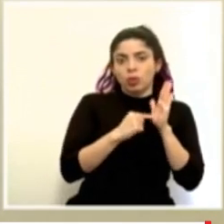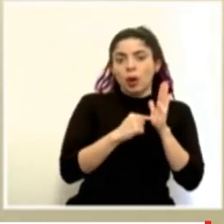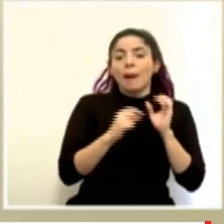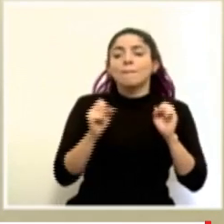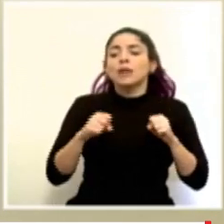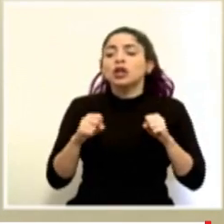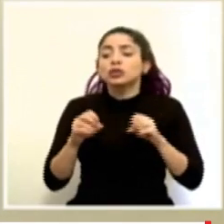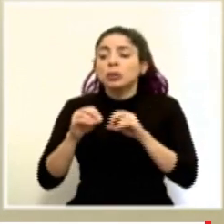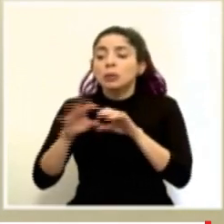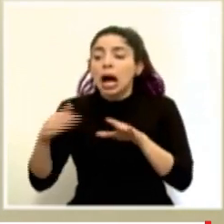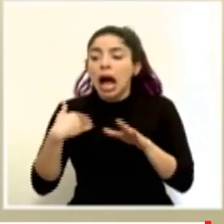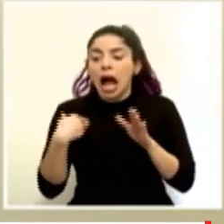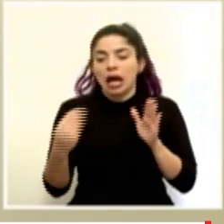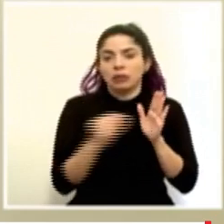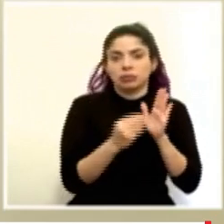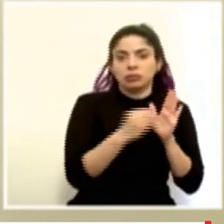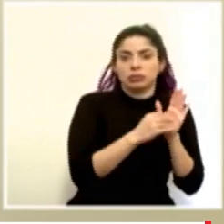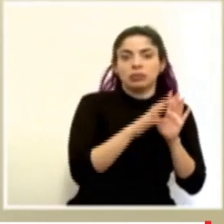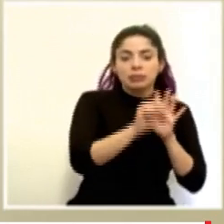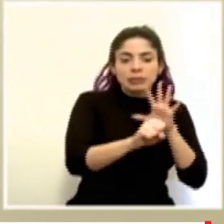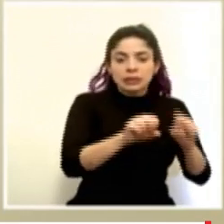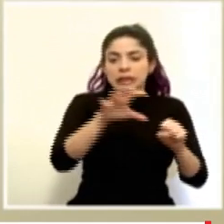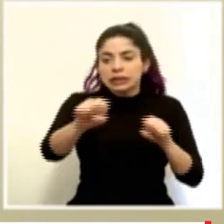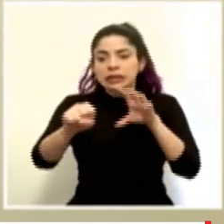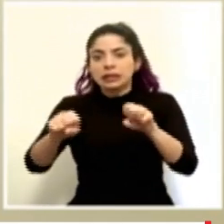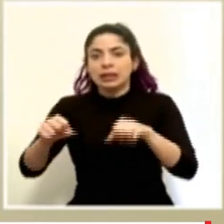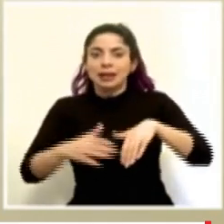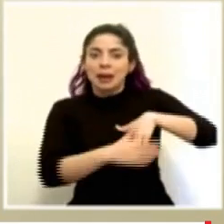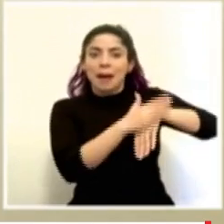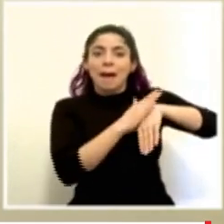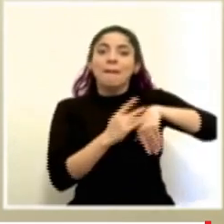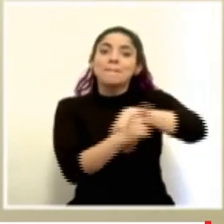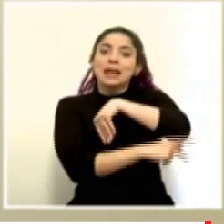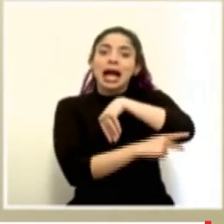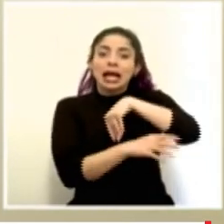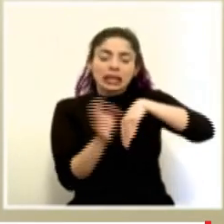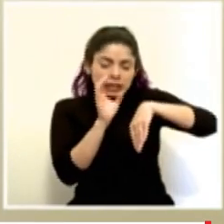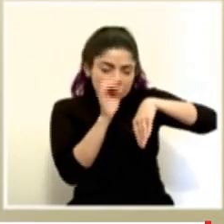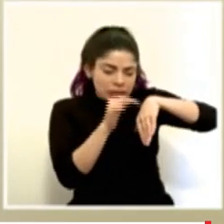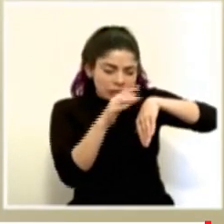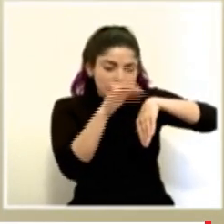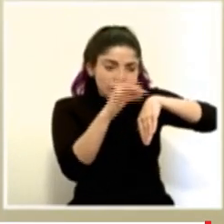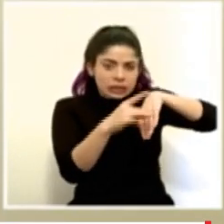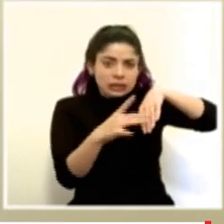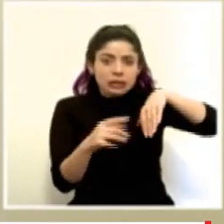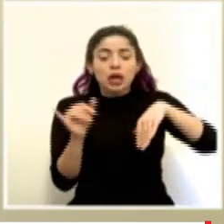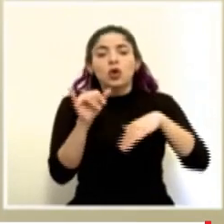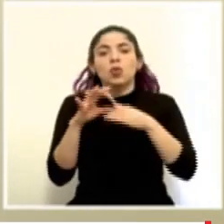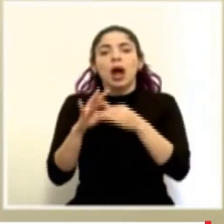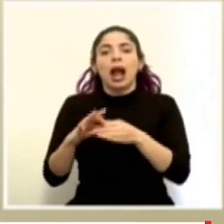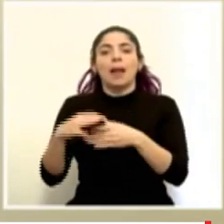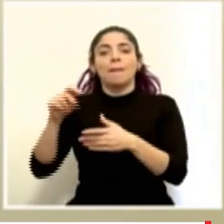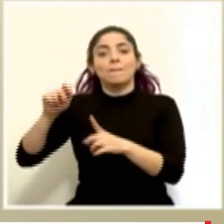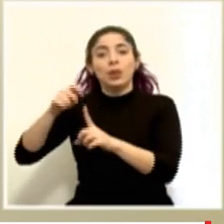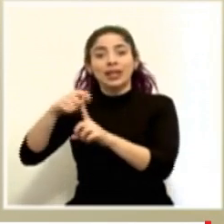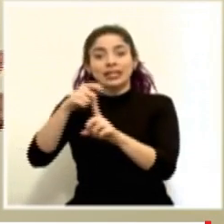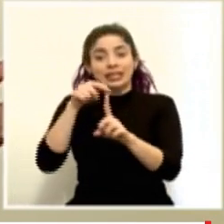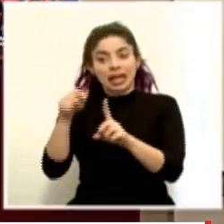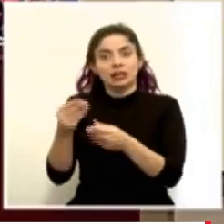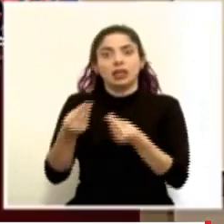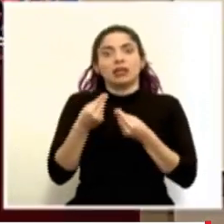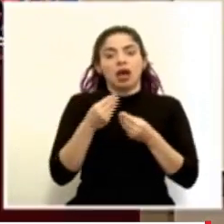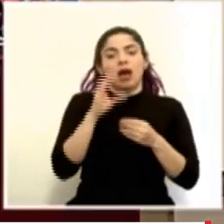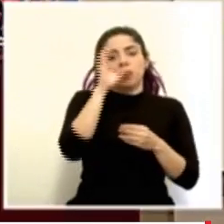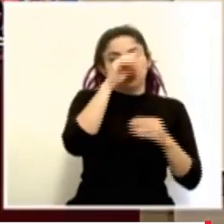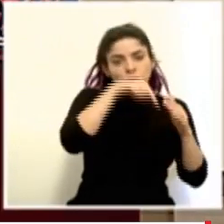posibles transmisiones que se van dando en las diferentes partes del país, y eso responde justamente a los planteamientos que se hacen con respecto a los muestreos. Yo